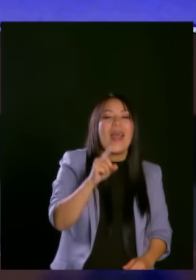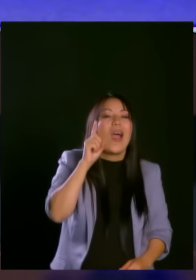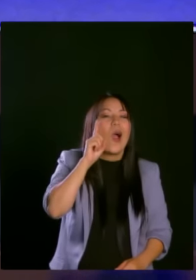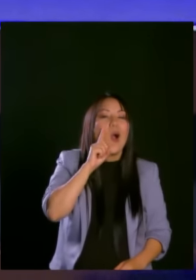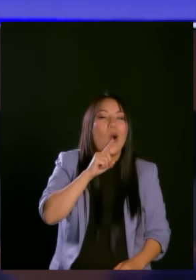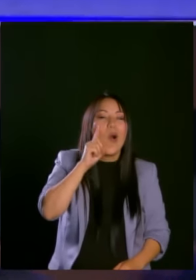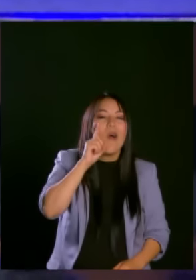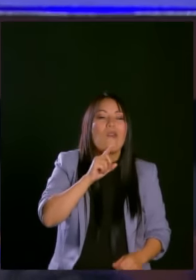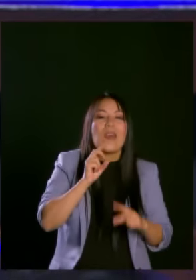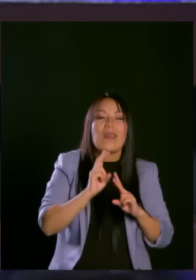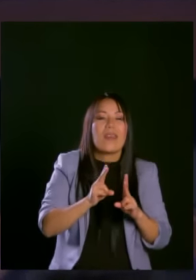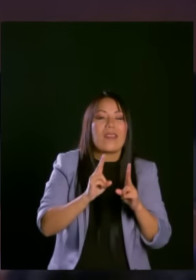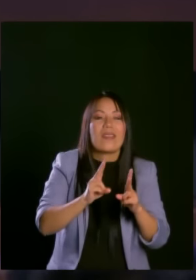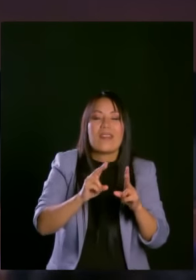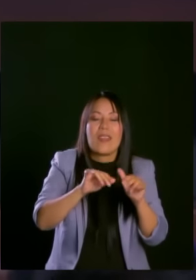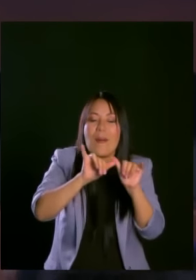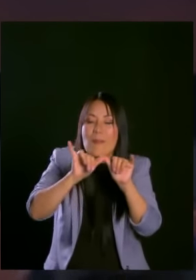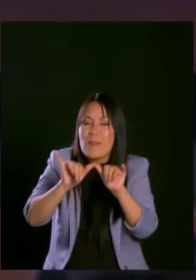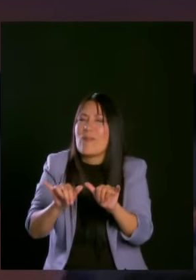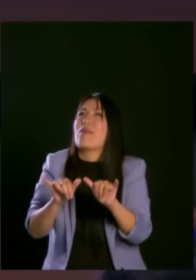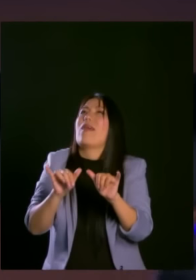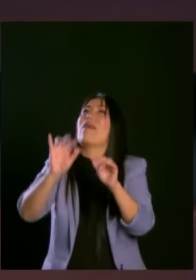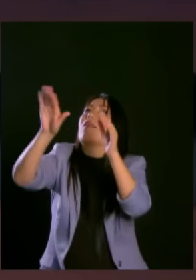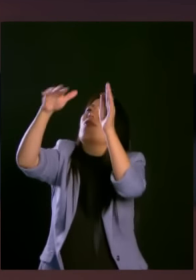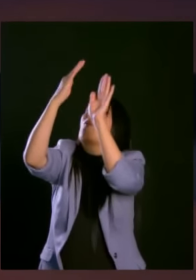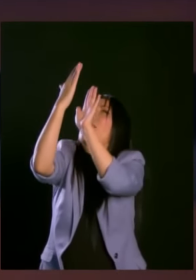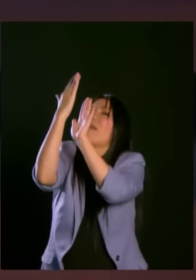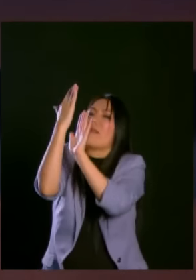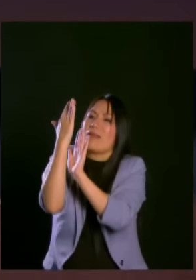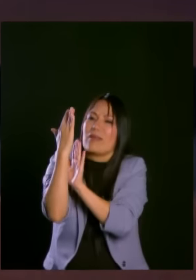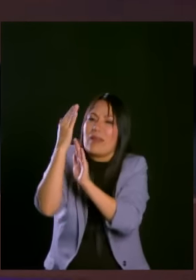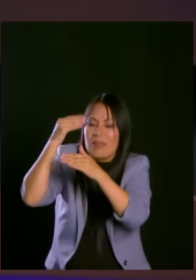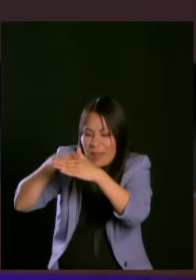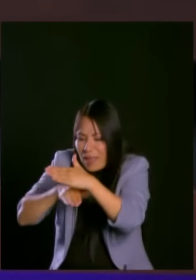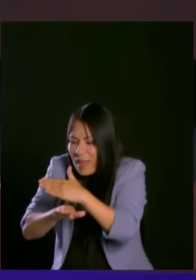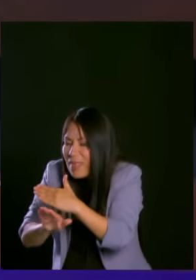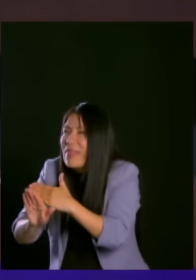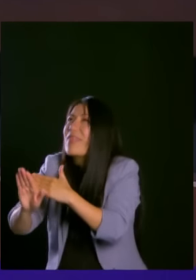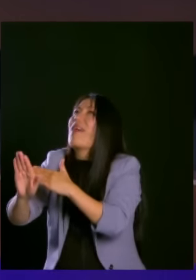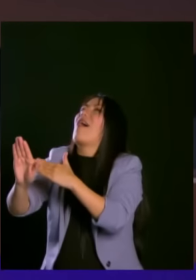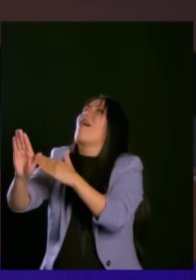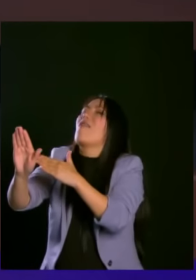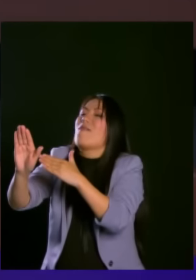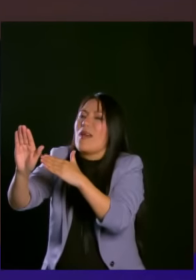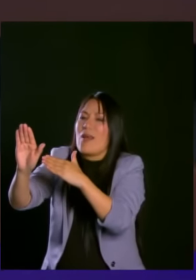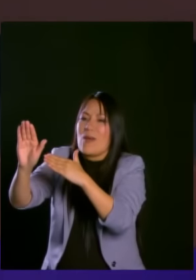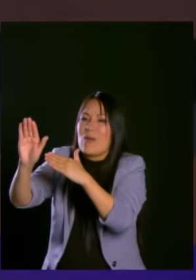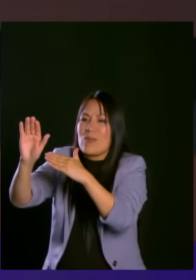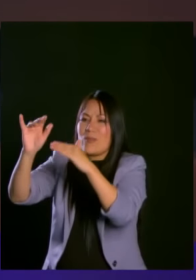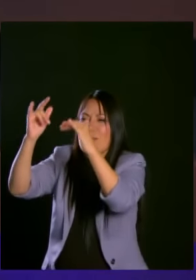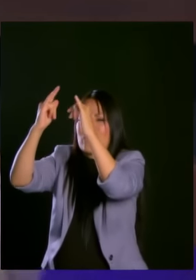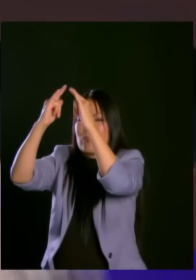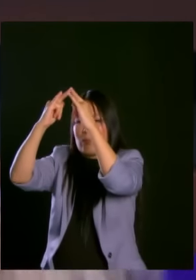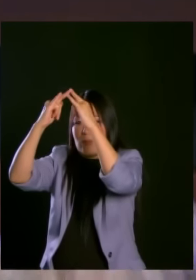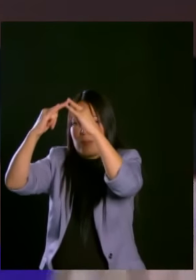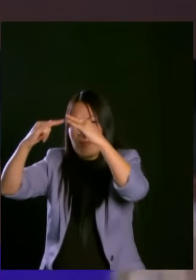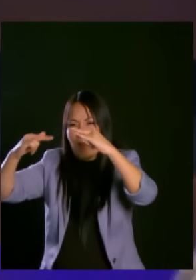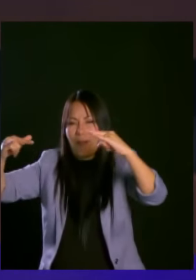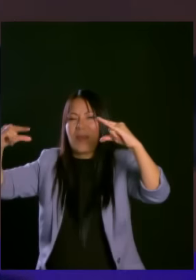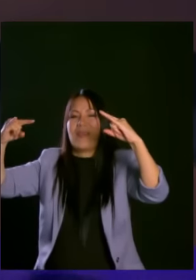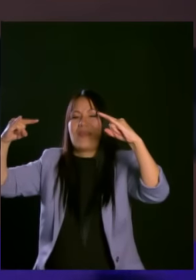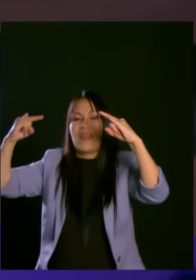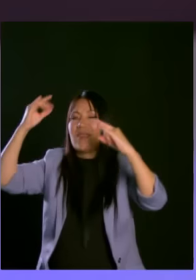aun cuando Moisés salía. Dijo: tú no me lo tenés que pedir ni me tenés que preguntar nada. Te